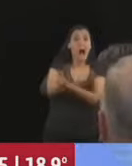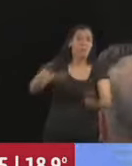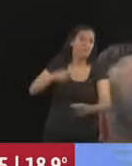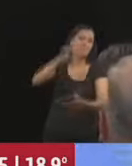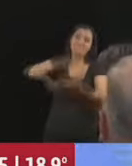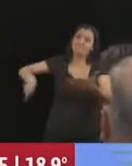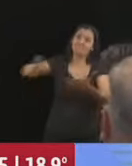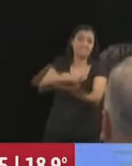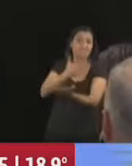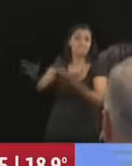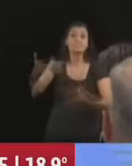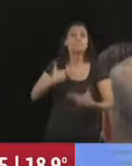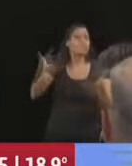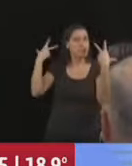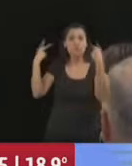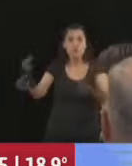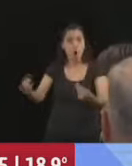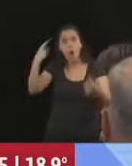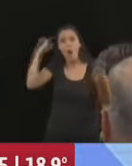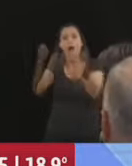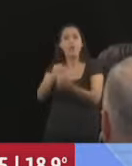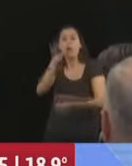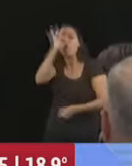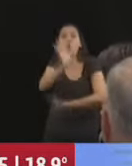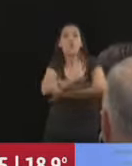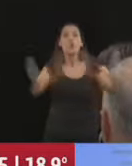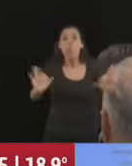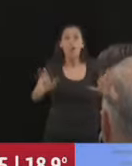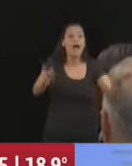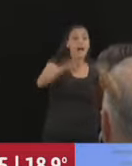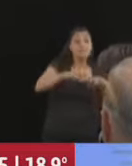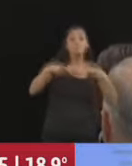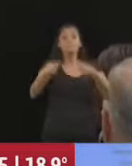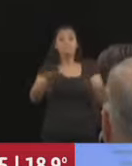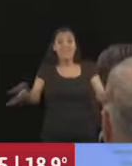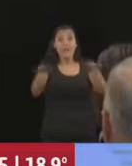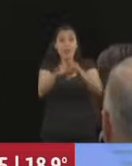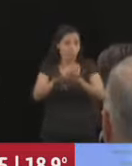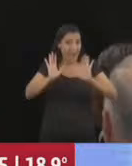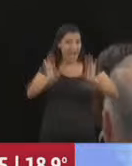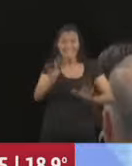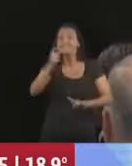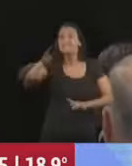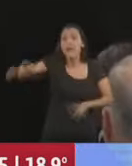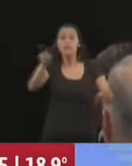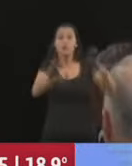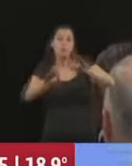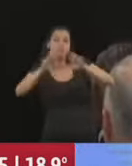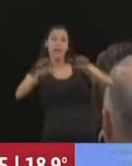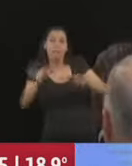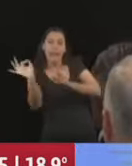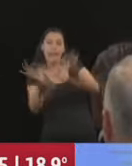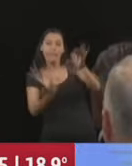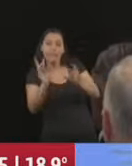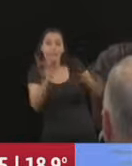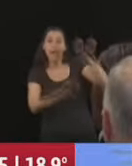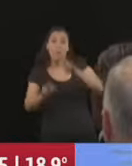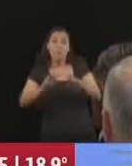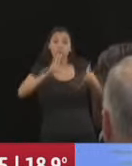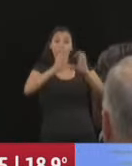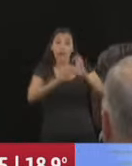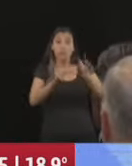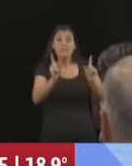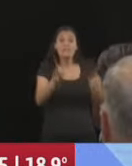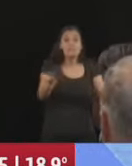refería a la necesidad para los argentinos de bien, dijo, de que salga finalmente la ley bases, y entiendo que también es